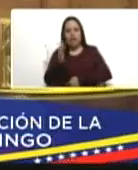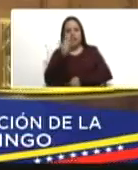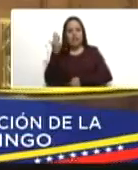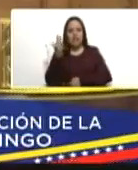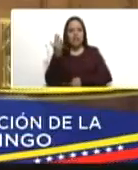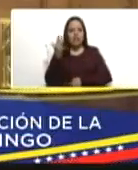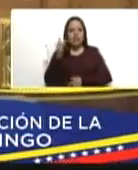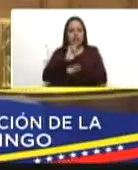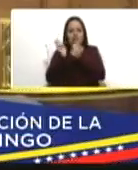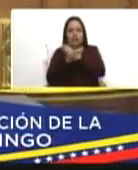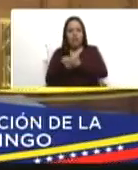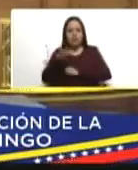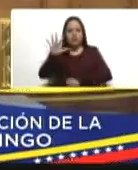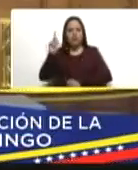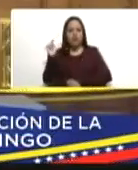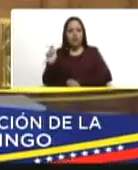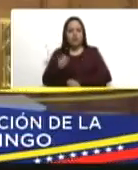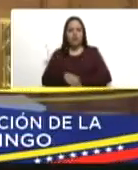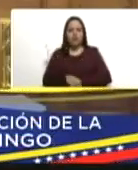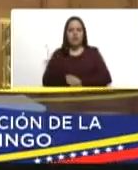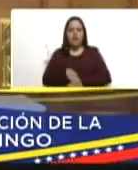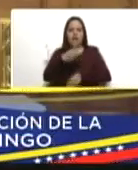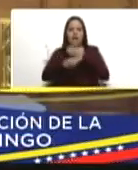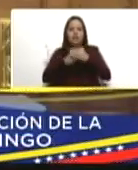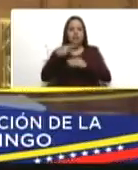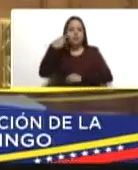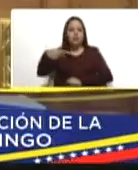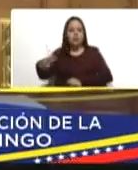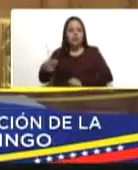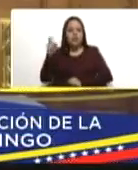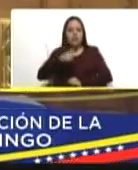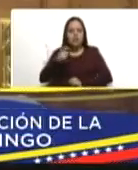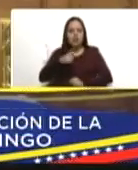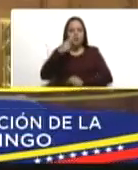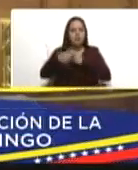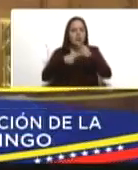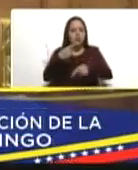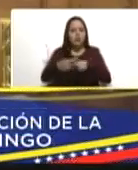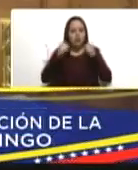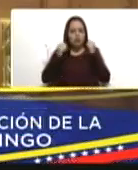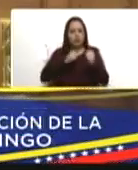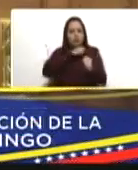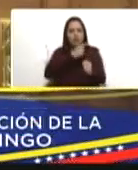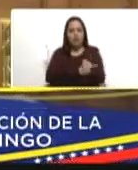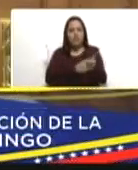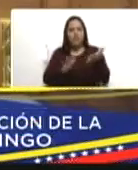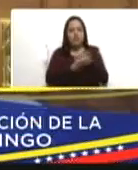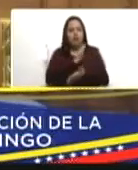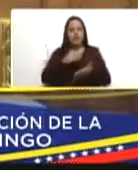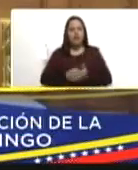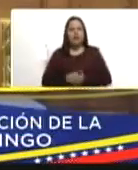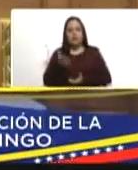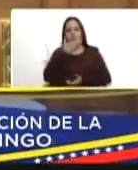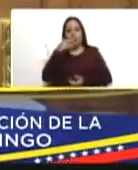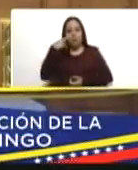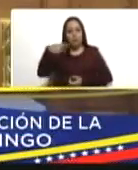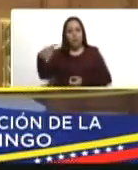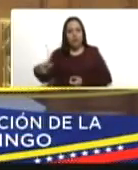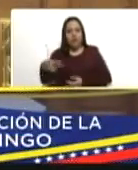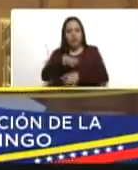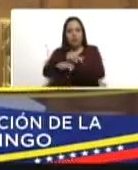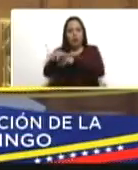5t siendo política se trata de un proceso poderoso de repolitización de las mayorías